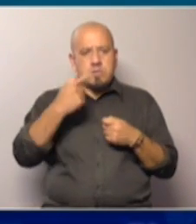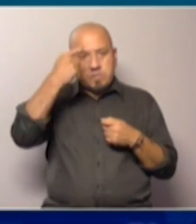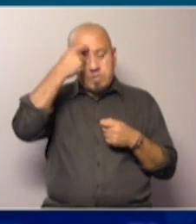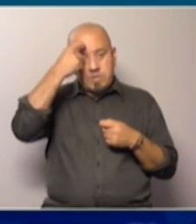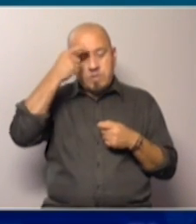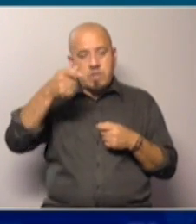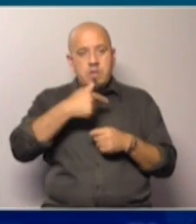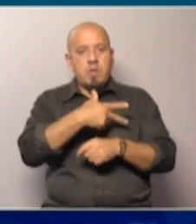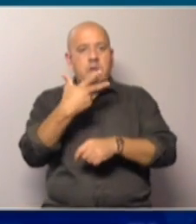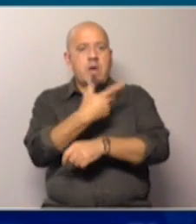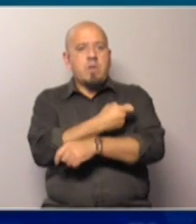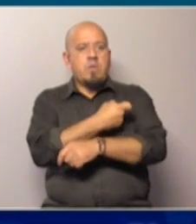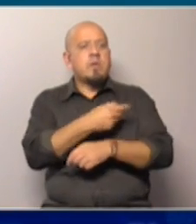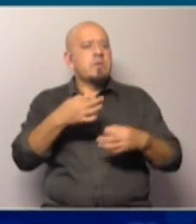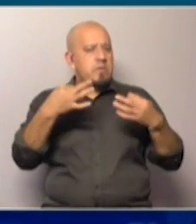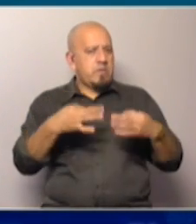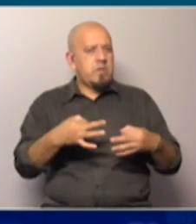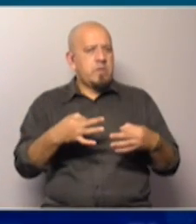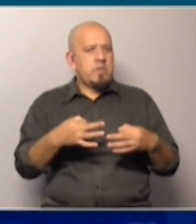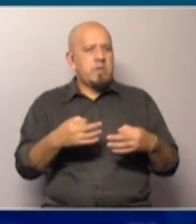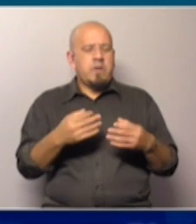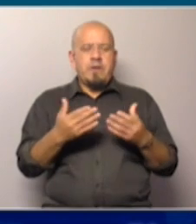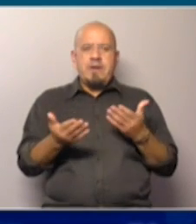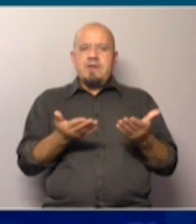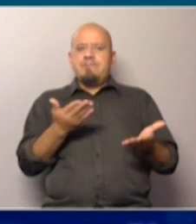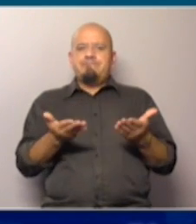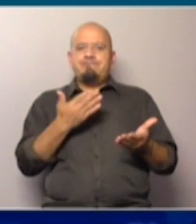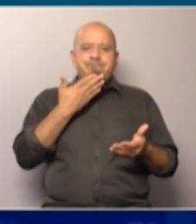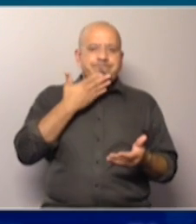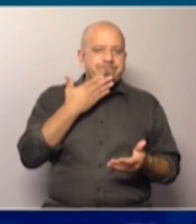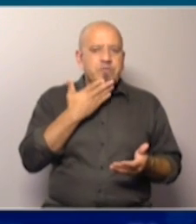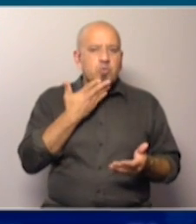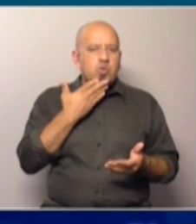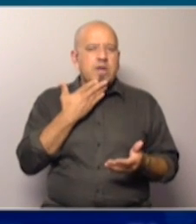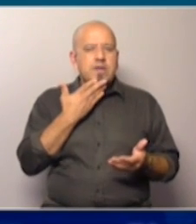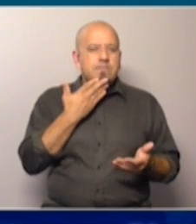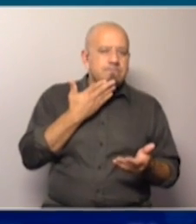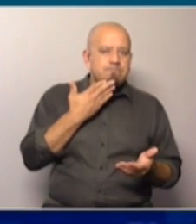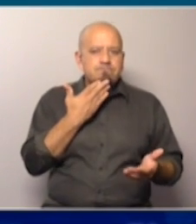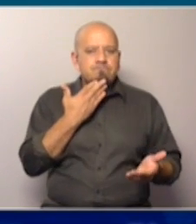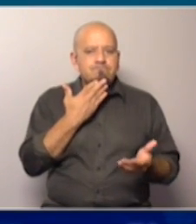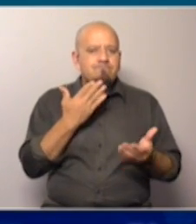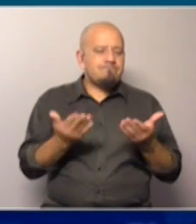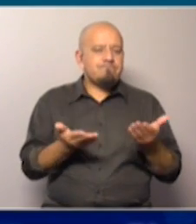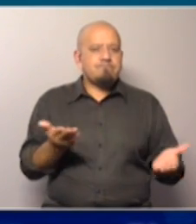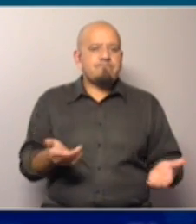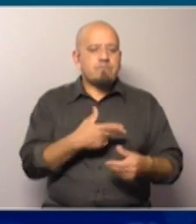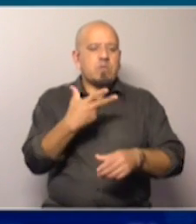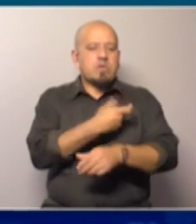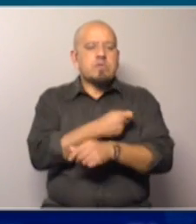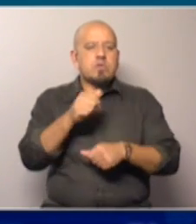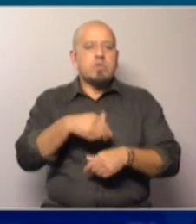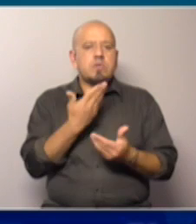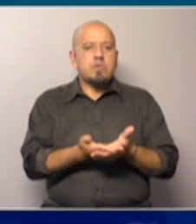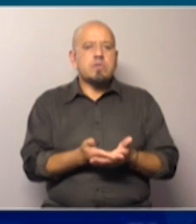las vacunas son seguras? Entonces, ¿no genera cierta incertidumbre o inseguridad en el momento de vacunarse? Por lo menos hoy se ha planteado